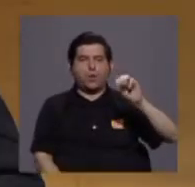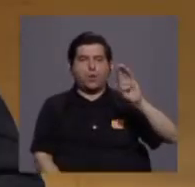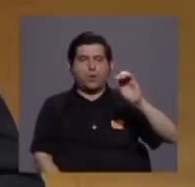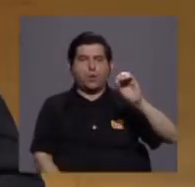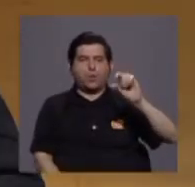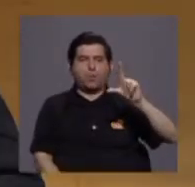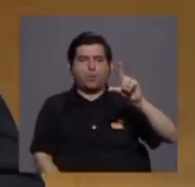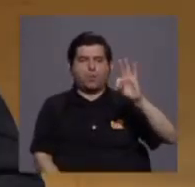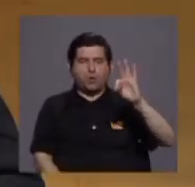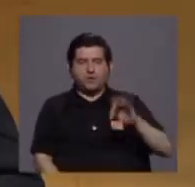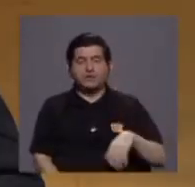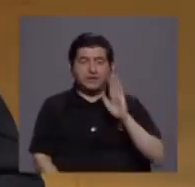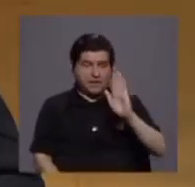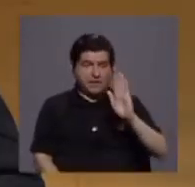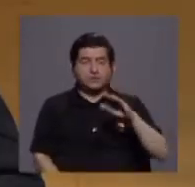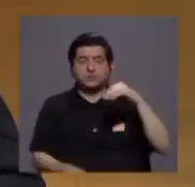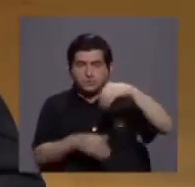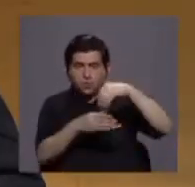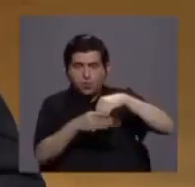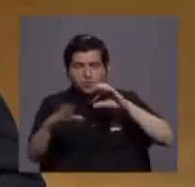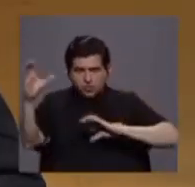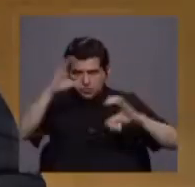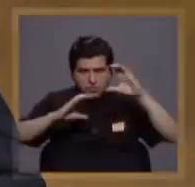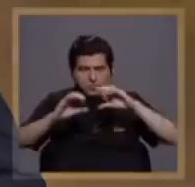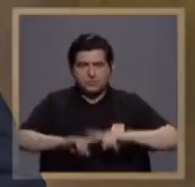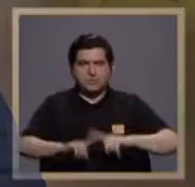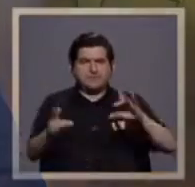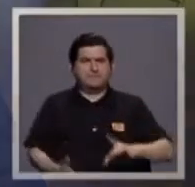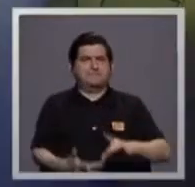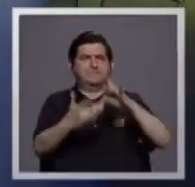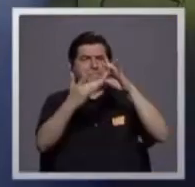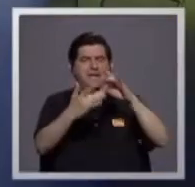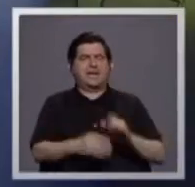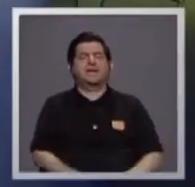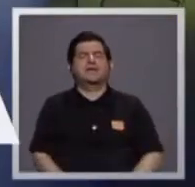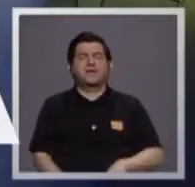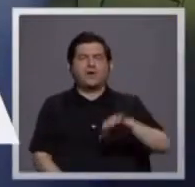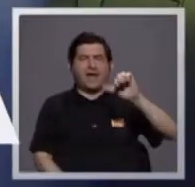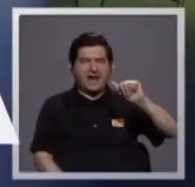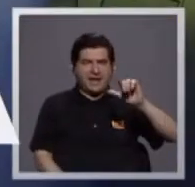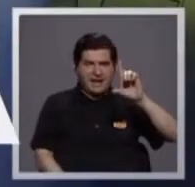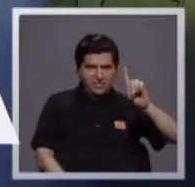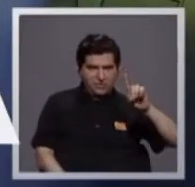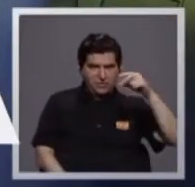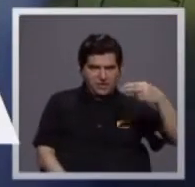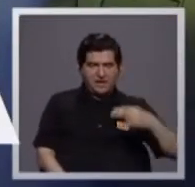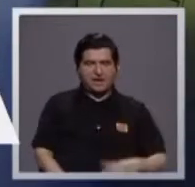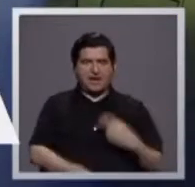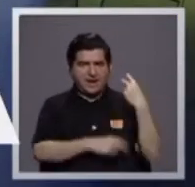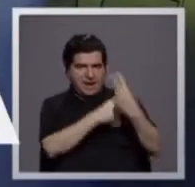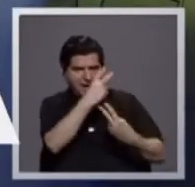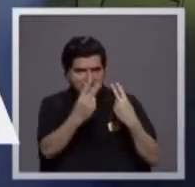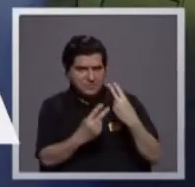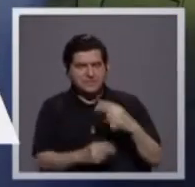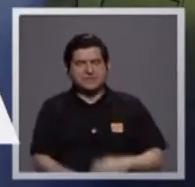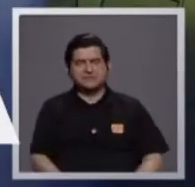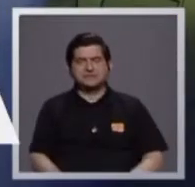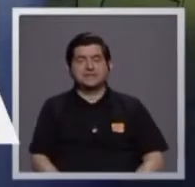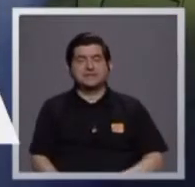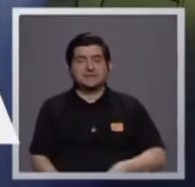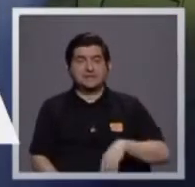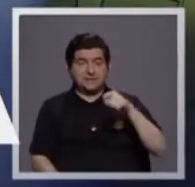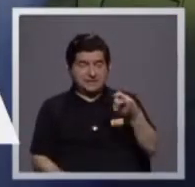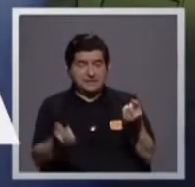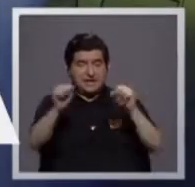pero especialmente es de interés el aporte de Alejandro de Humboldt en su visita y sus viajes por el